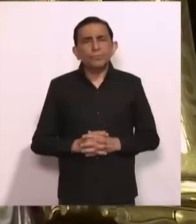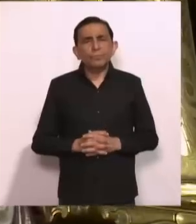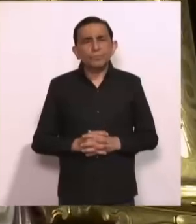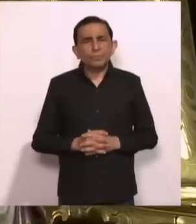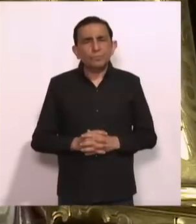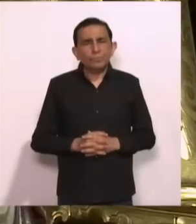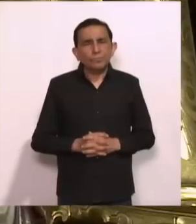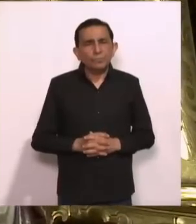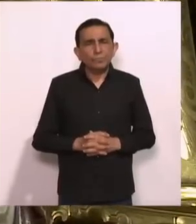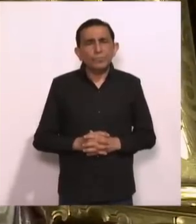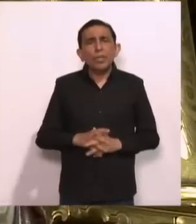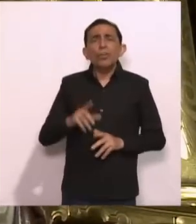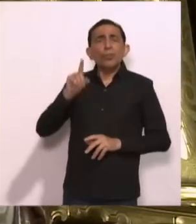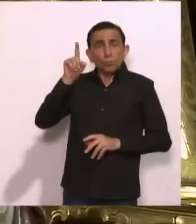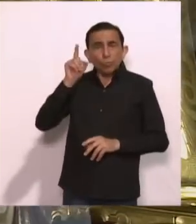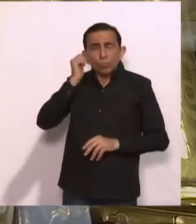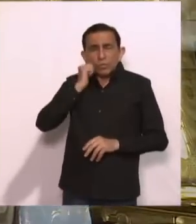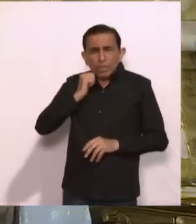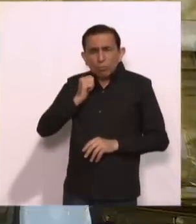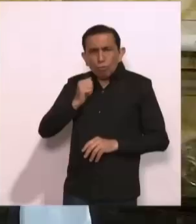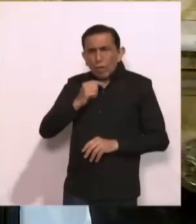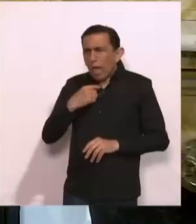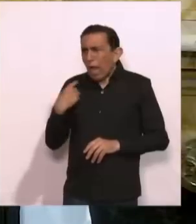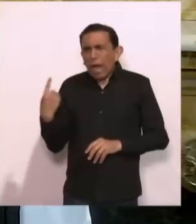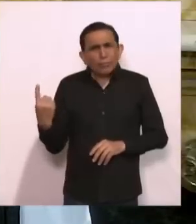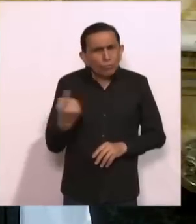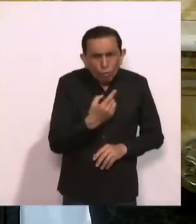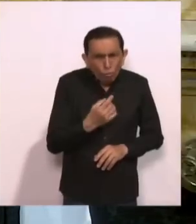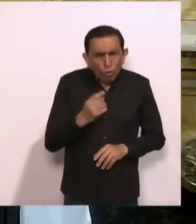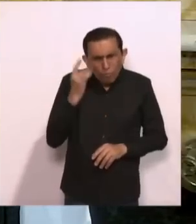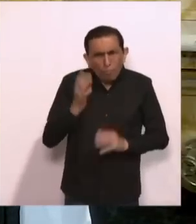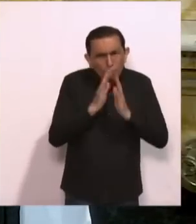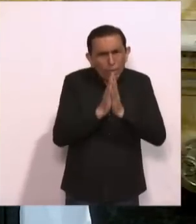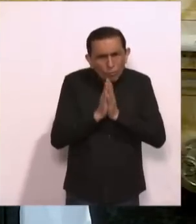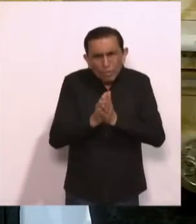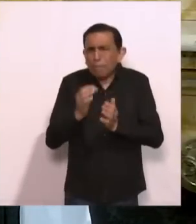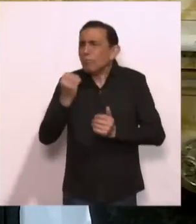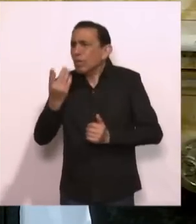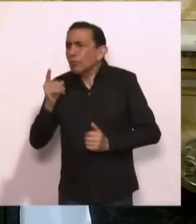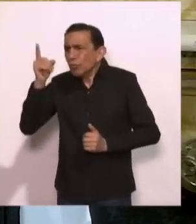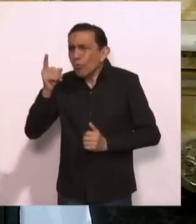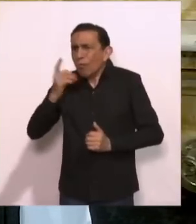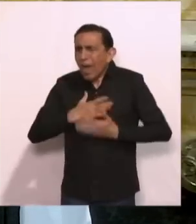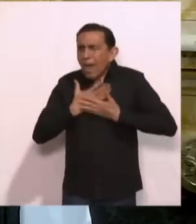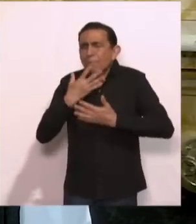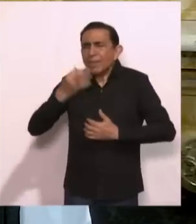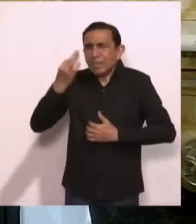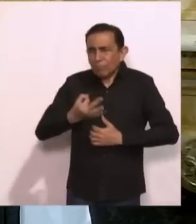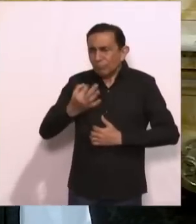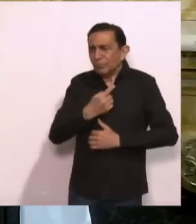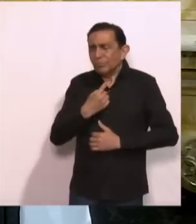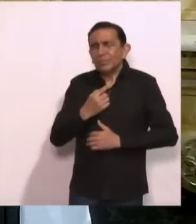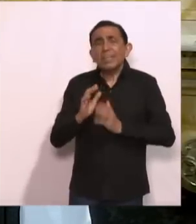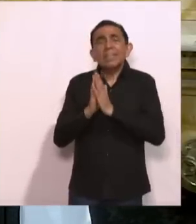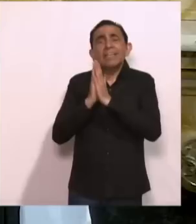nosotros. Tú que perdonas mucho a quien mucho ama. Señor, ten piedad de